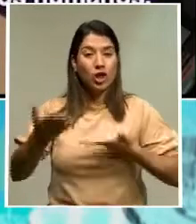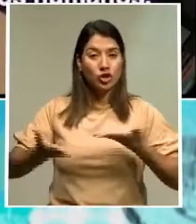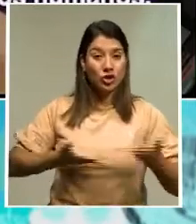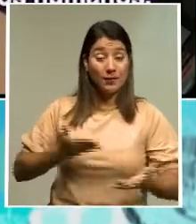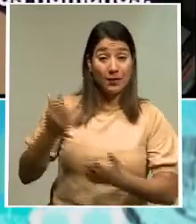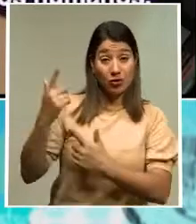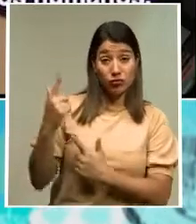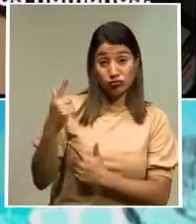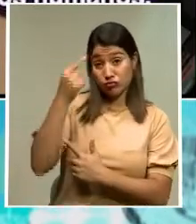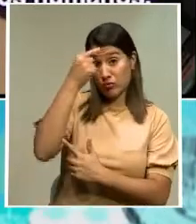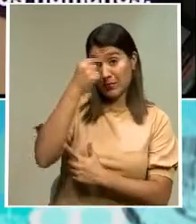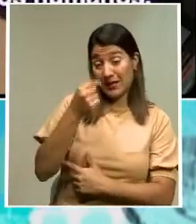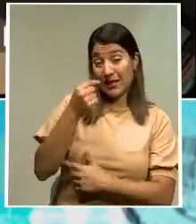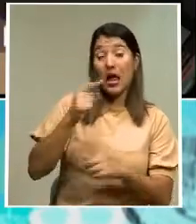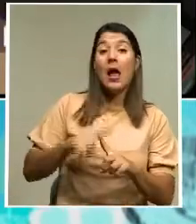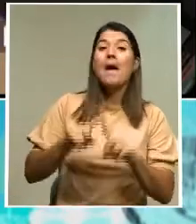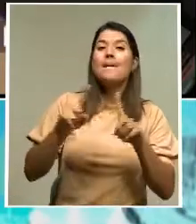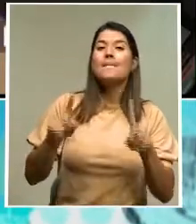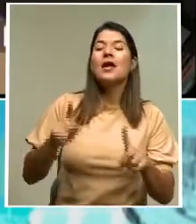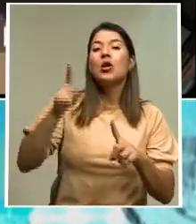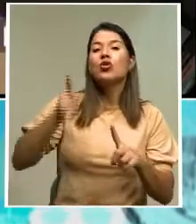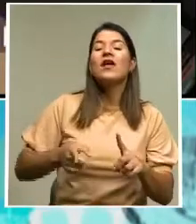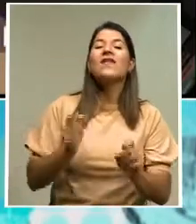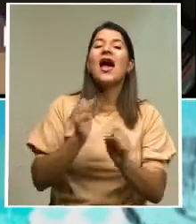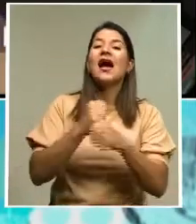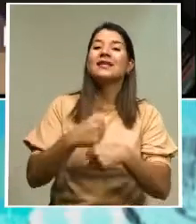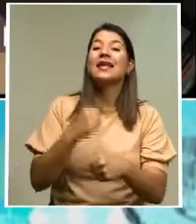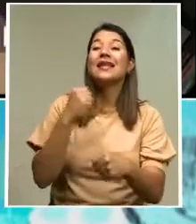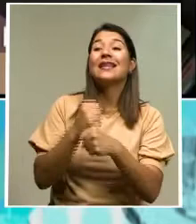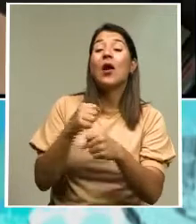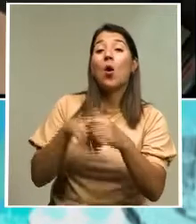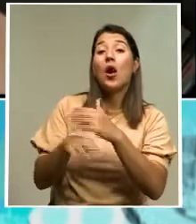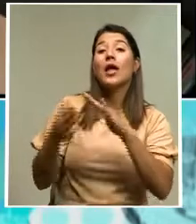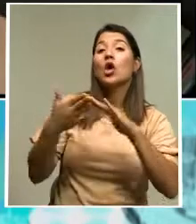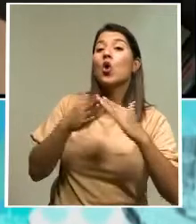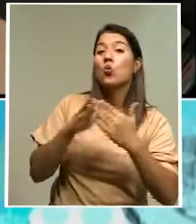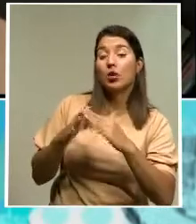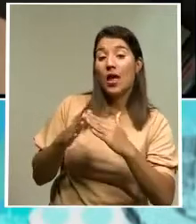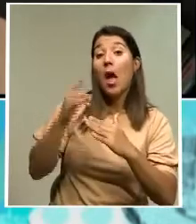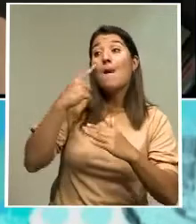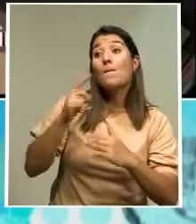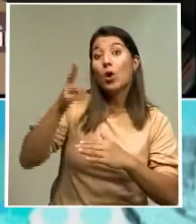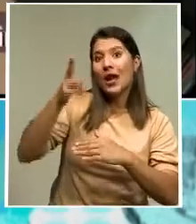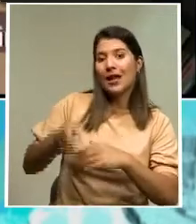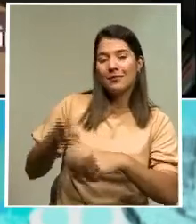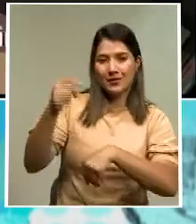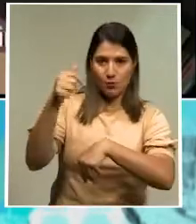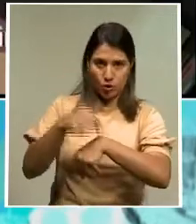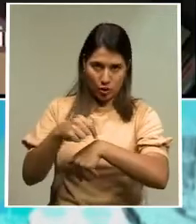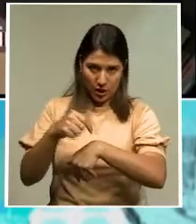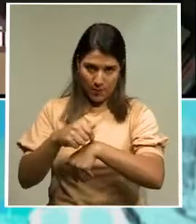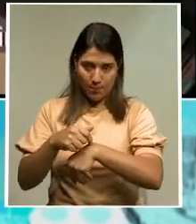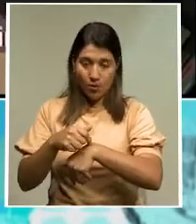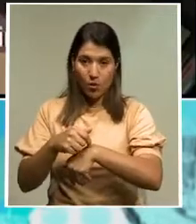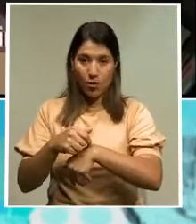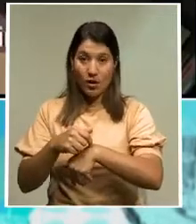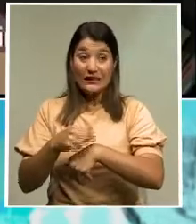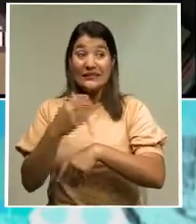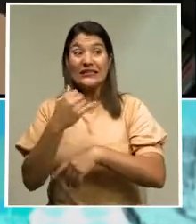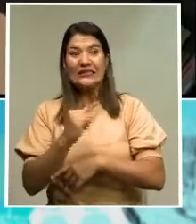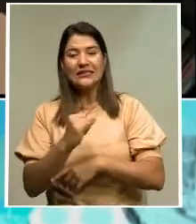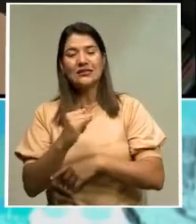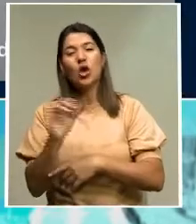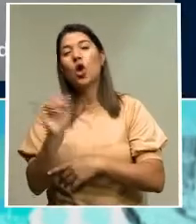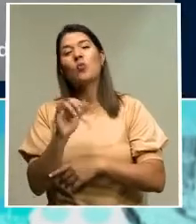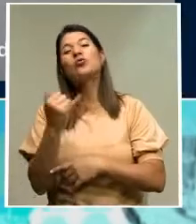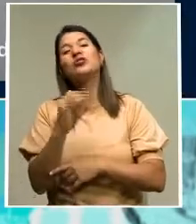que hacer por lo menos un trabajo comunitario durante el mismo periodo en que se da ese servicio militar. Eso es